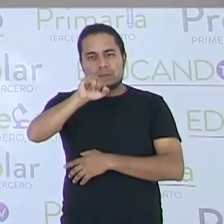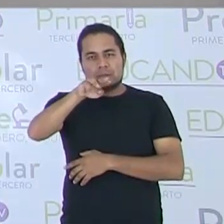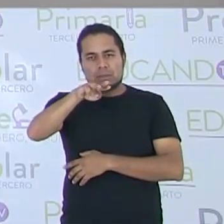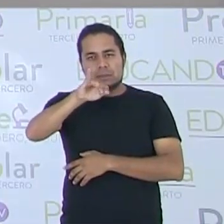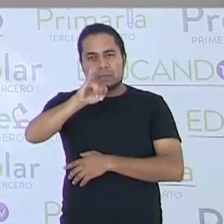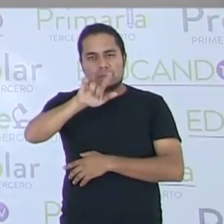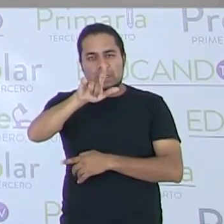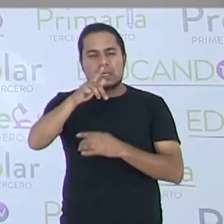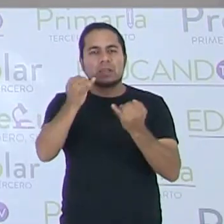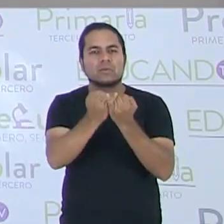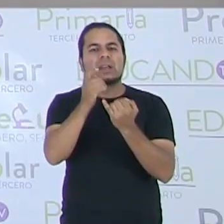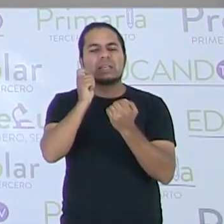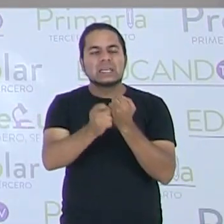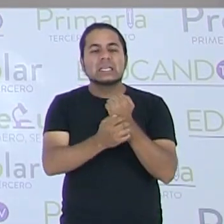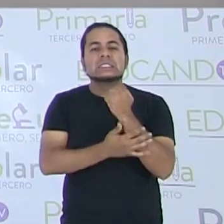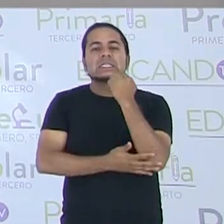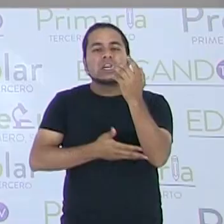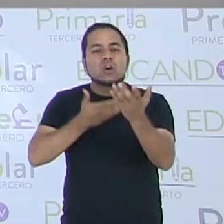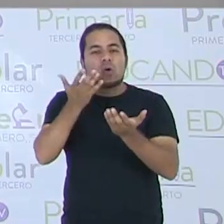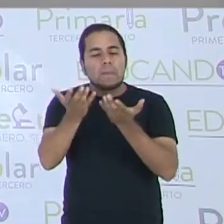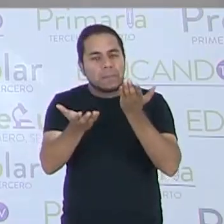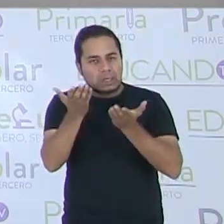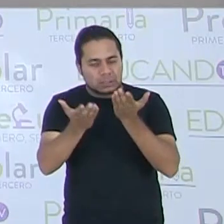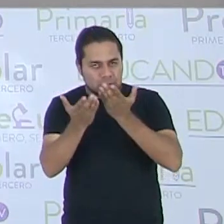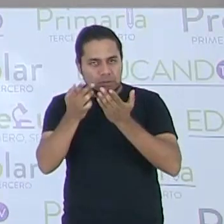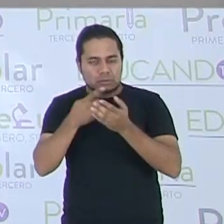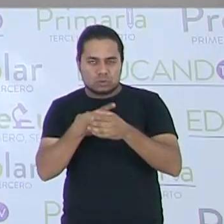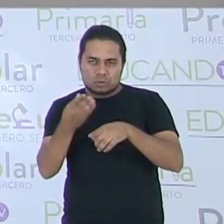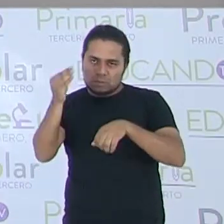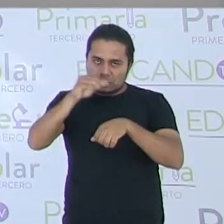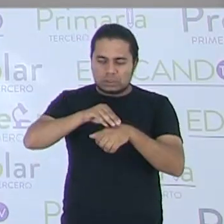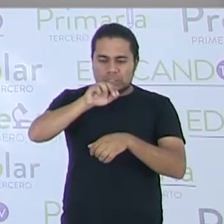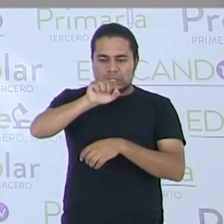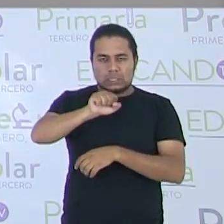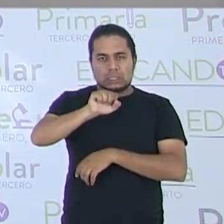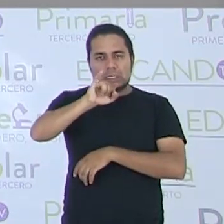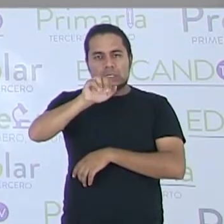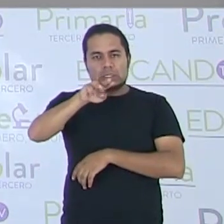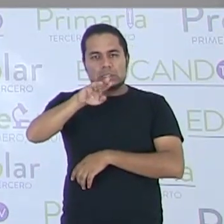otra comparación. Le voy a poner símil para que no se nos olvide.